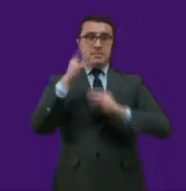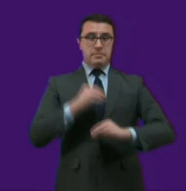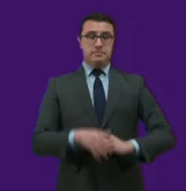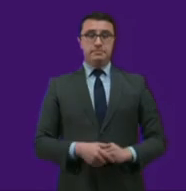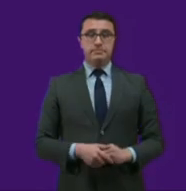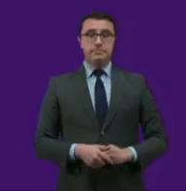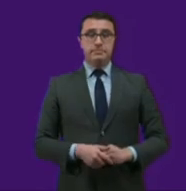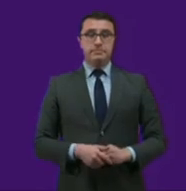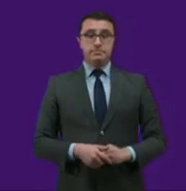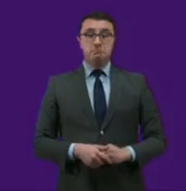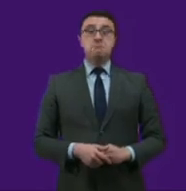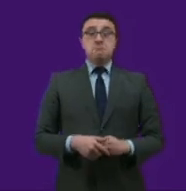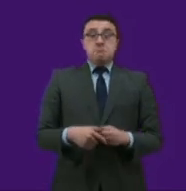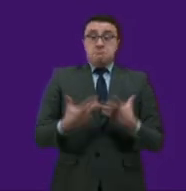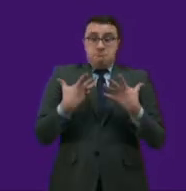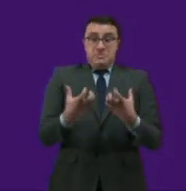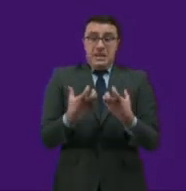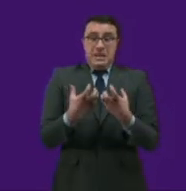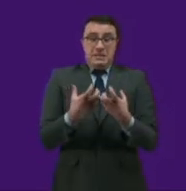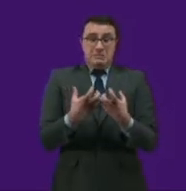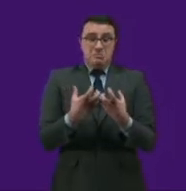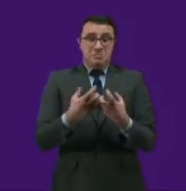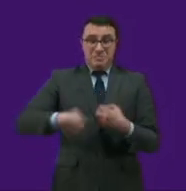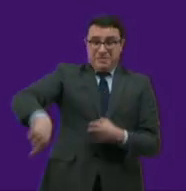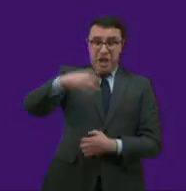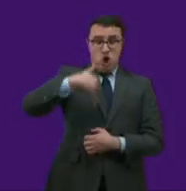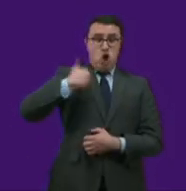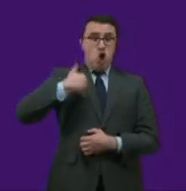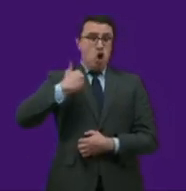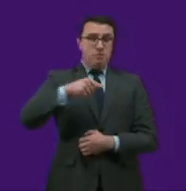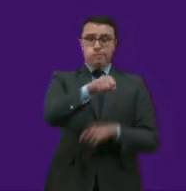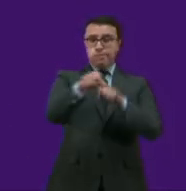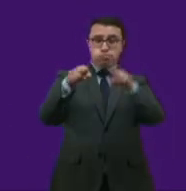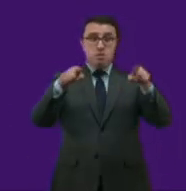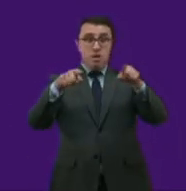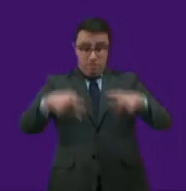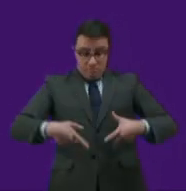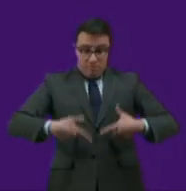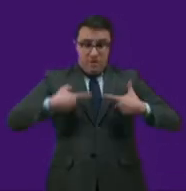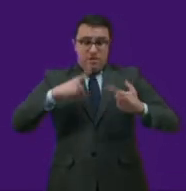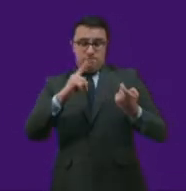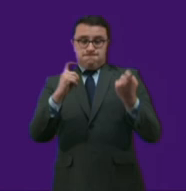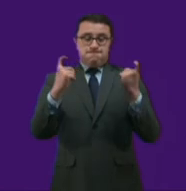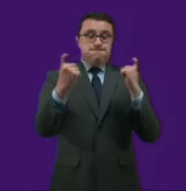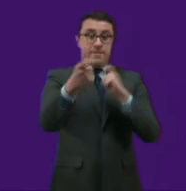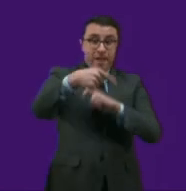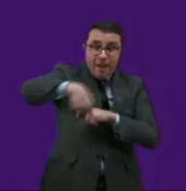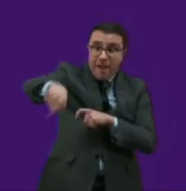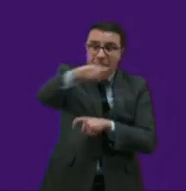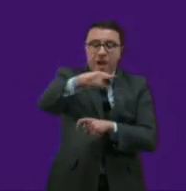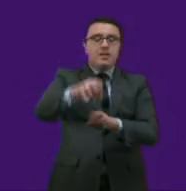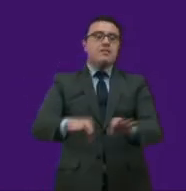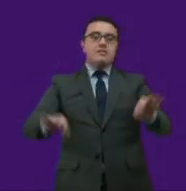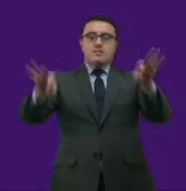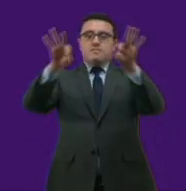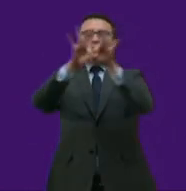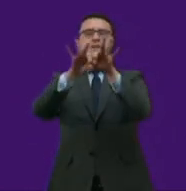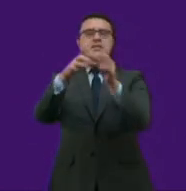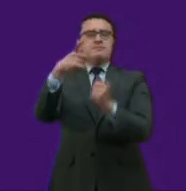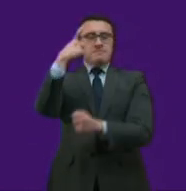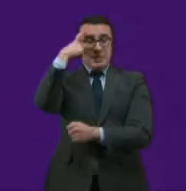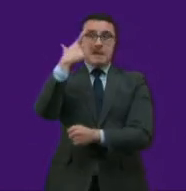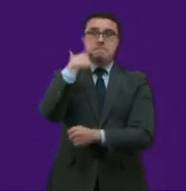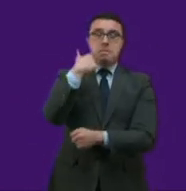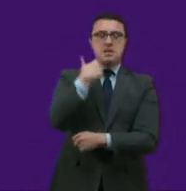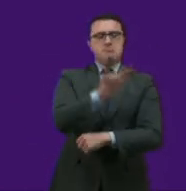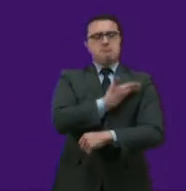cambiarle la vida a un mundo de jóvenes en este país, primero tenemos que convencer a los papás que, por